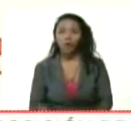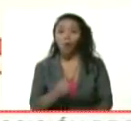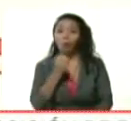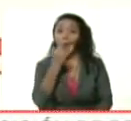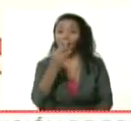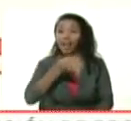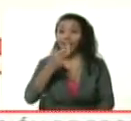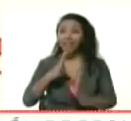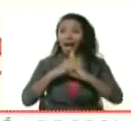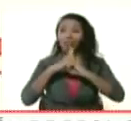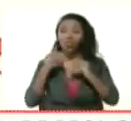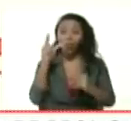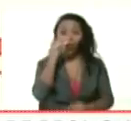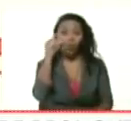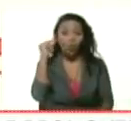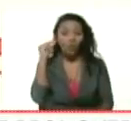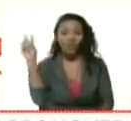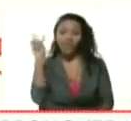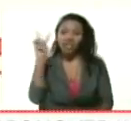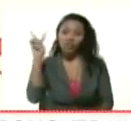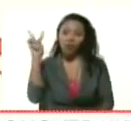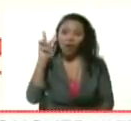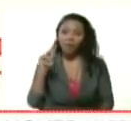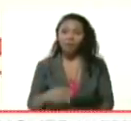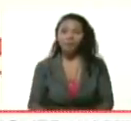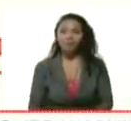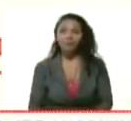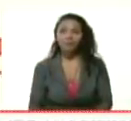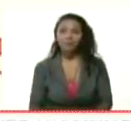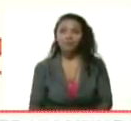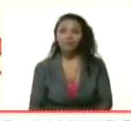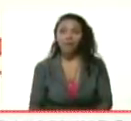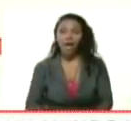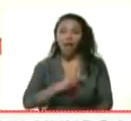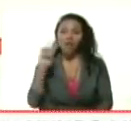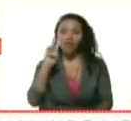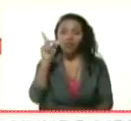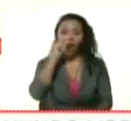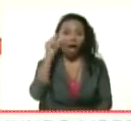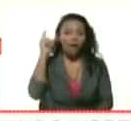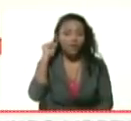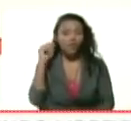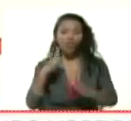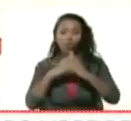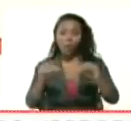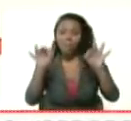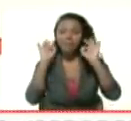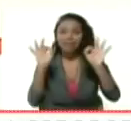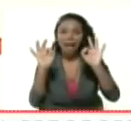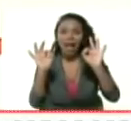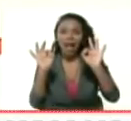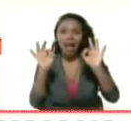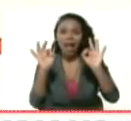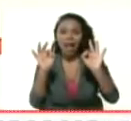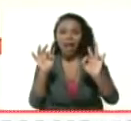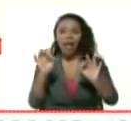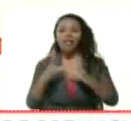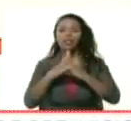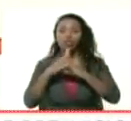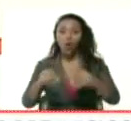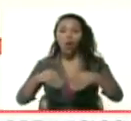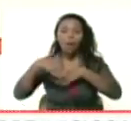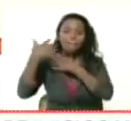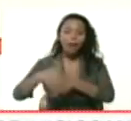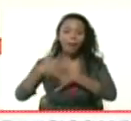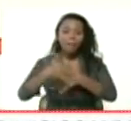Buenas tardes a toda Venezuela. A los venezolanos, las venezolanas, especialmente a los y las militantes